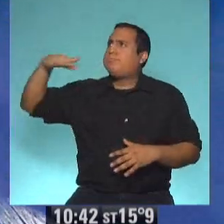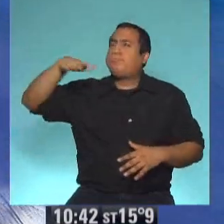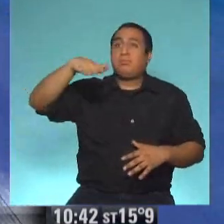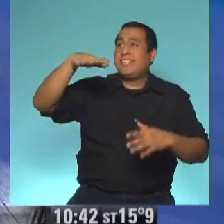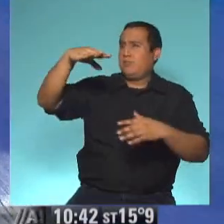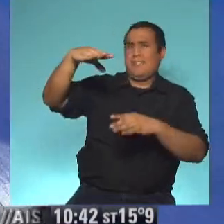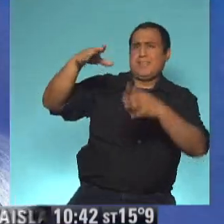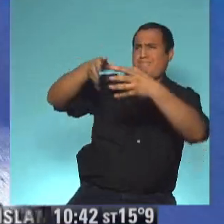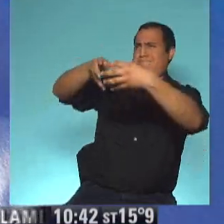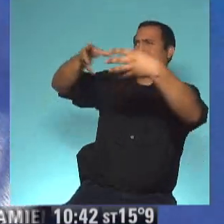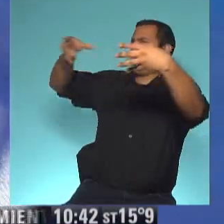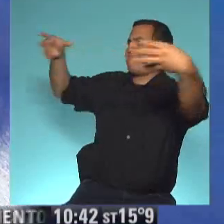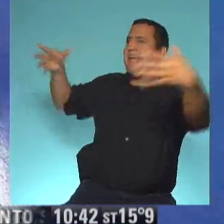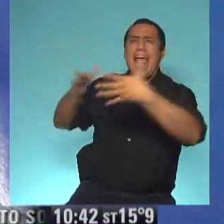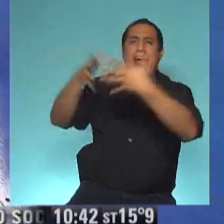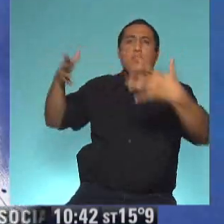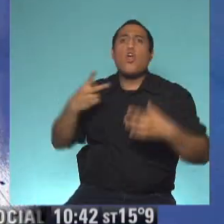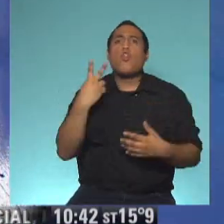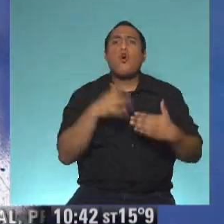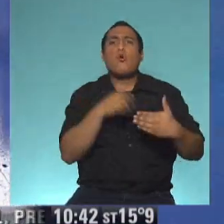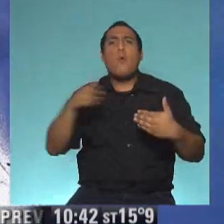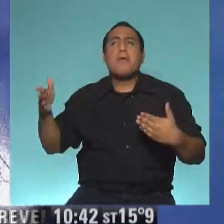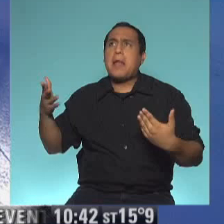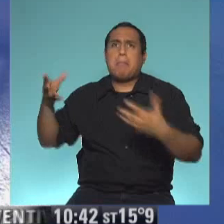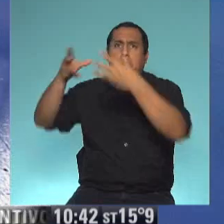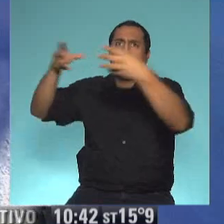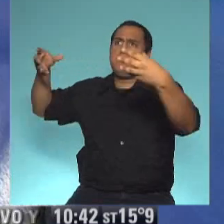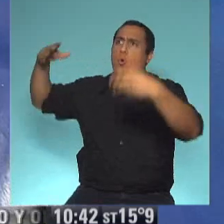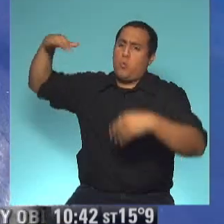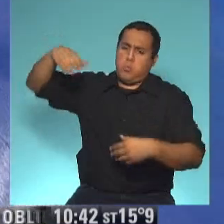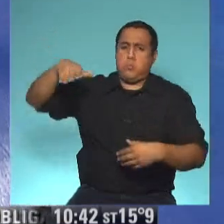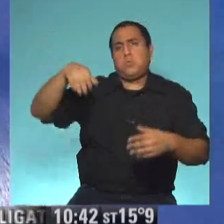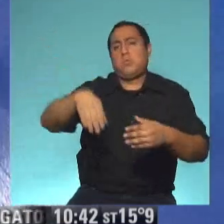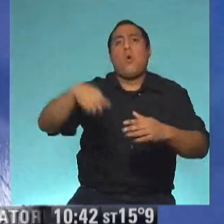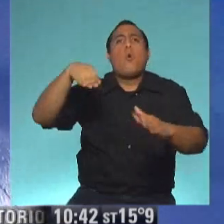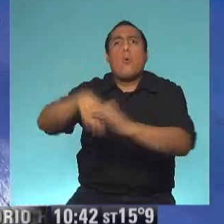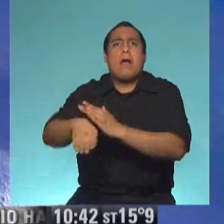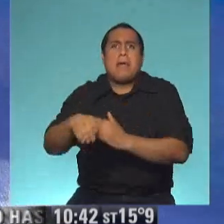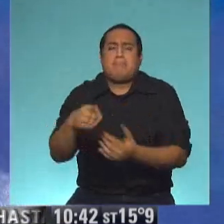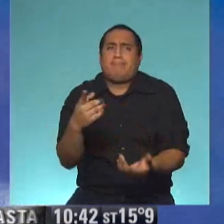de largo y no viajar a panamá para guardar lo que fuera